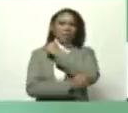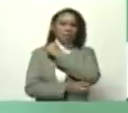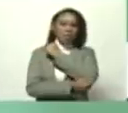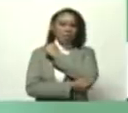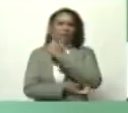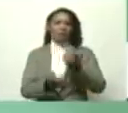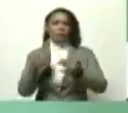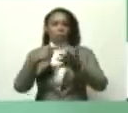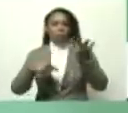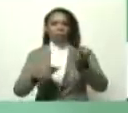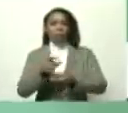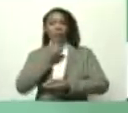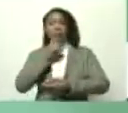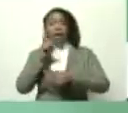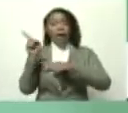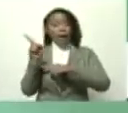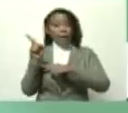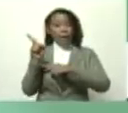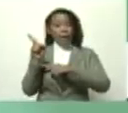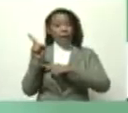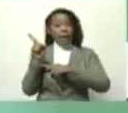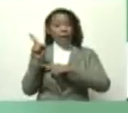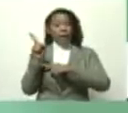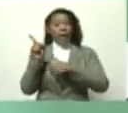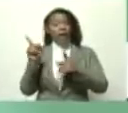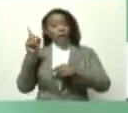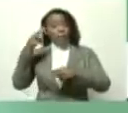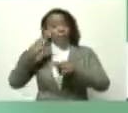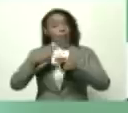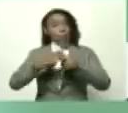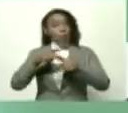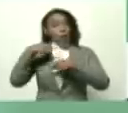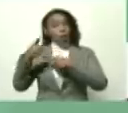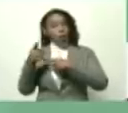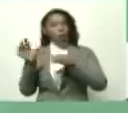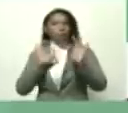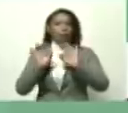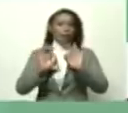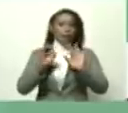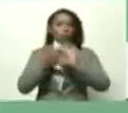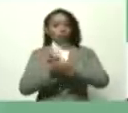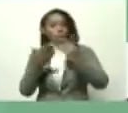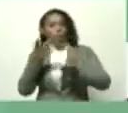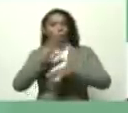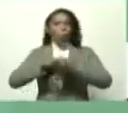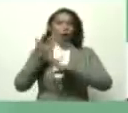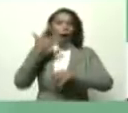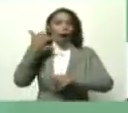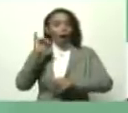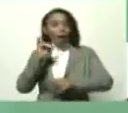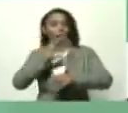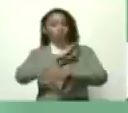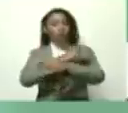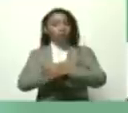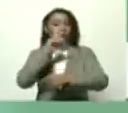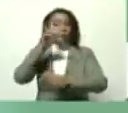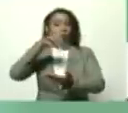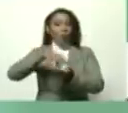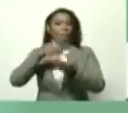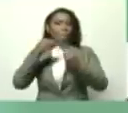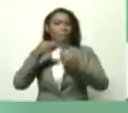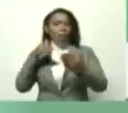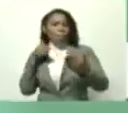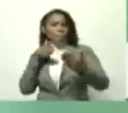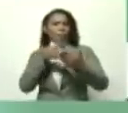parecidísimo. Solamente que este es anodino e Iván Duque es muy peligroso, porque tiene toda la fuerza de un Estado para